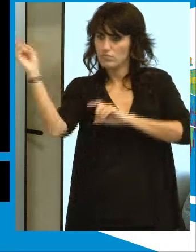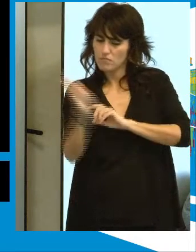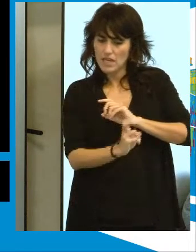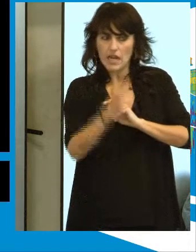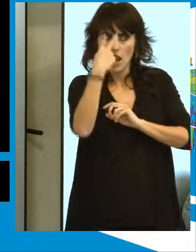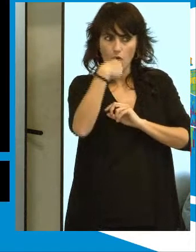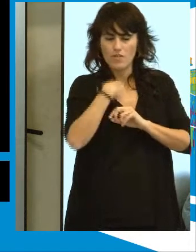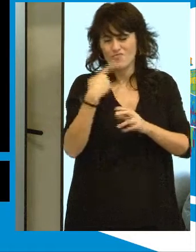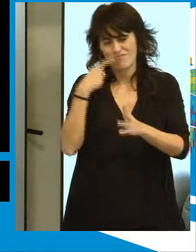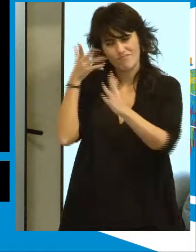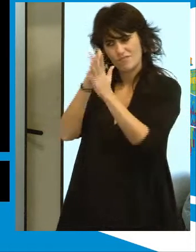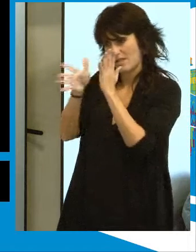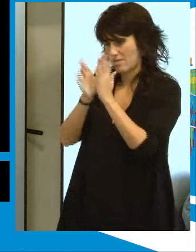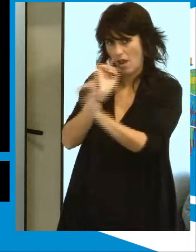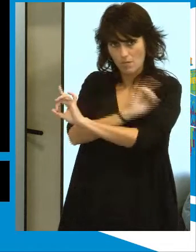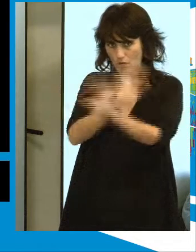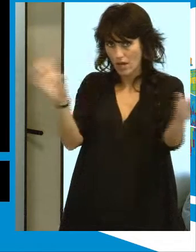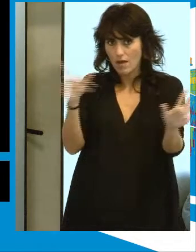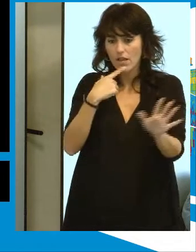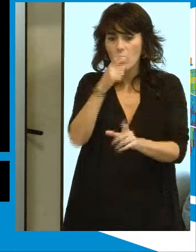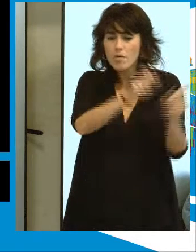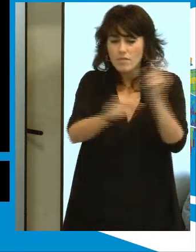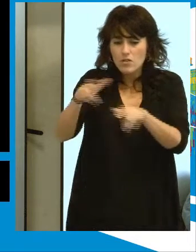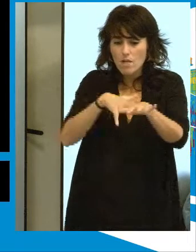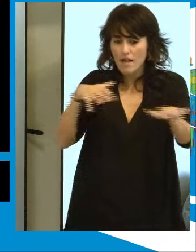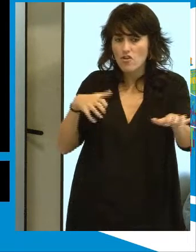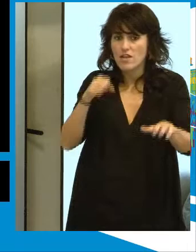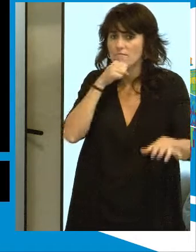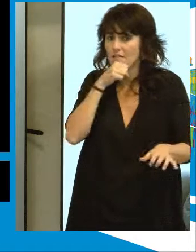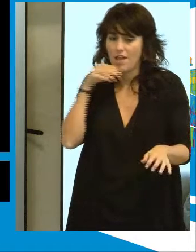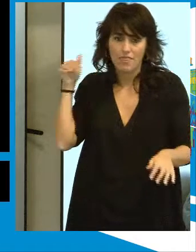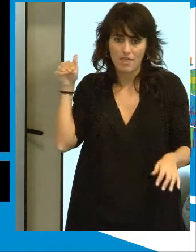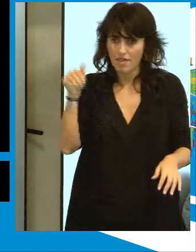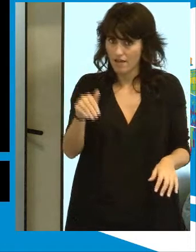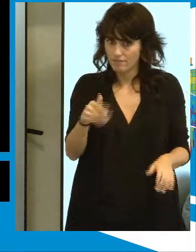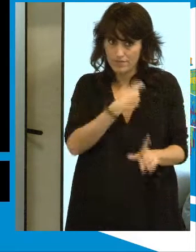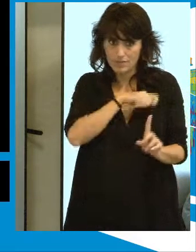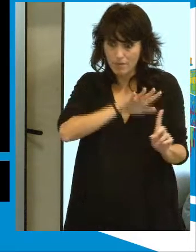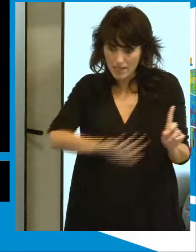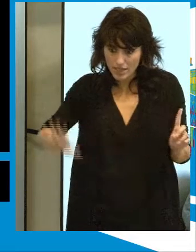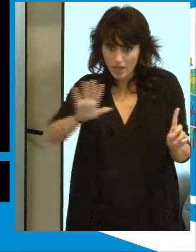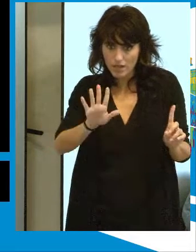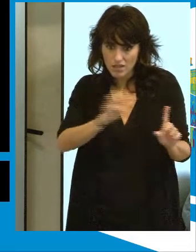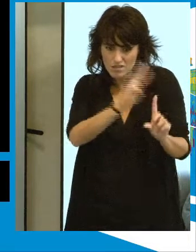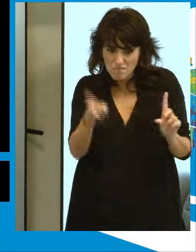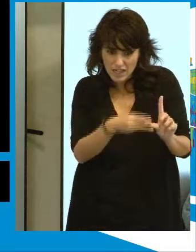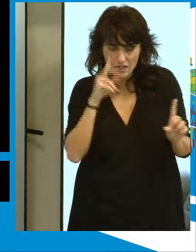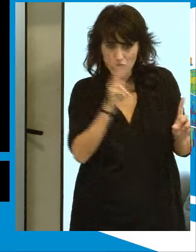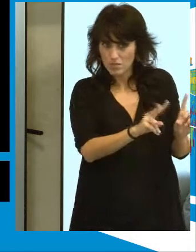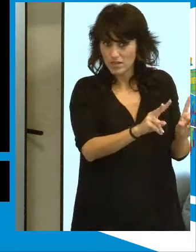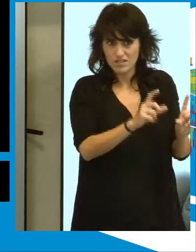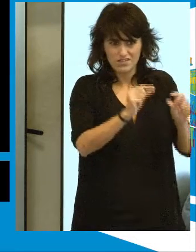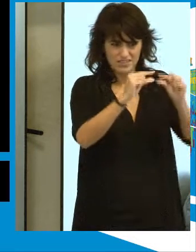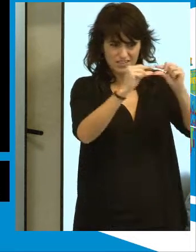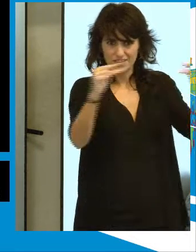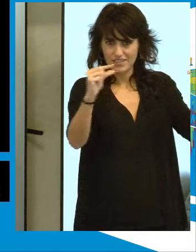una cosa muy clara. La mayoría de la población está envejecida en España. Sí. Y vemos las páginas web que están hechas con un tipo de